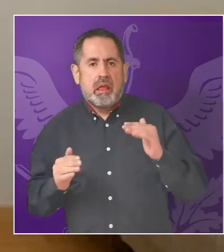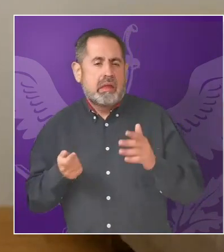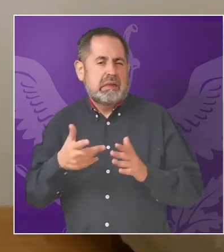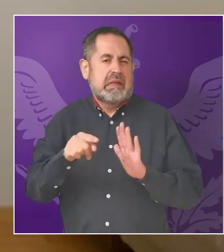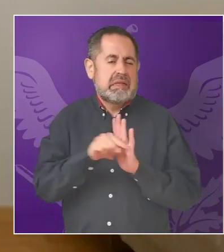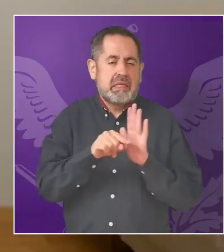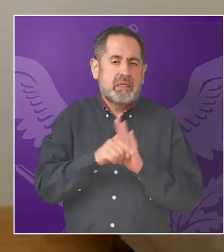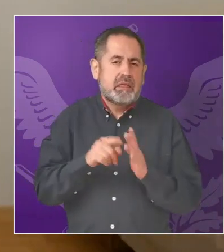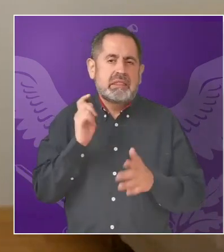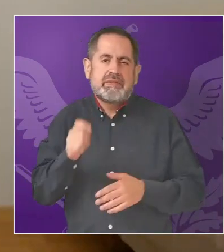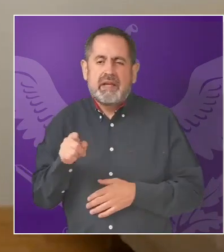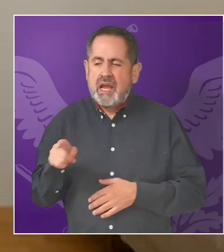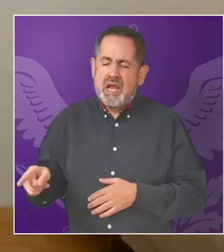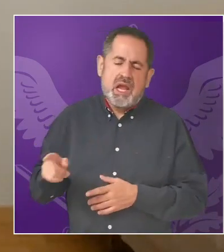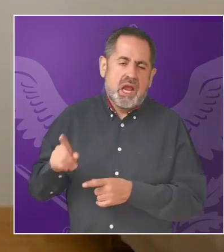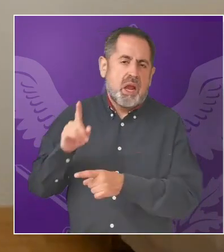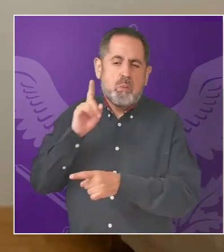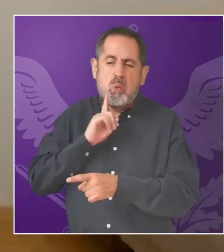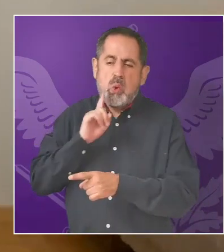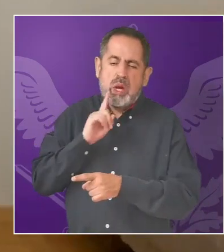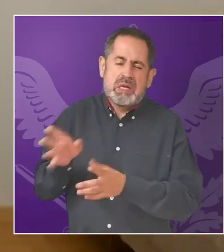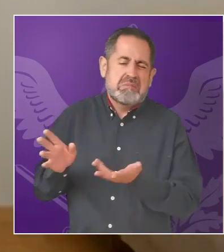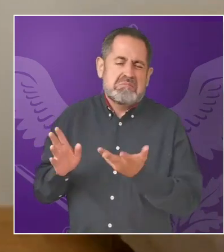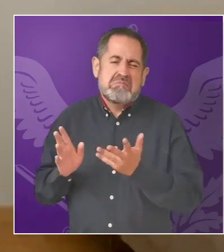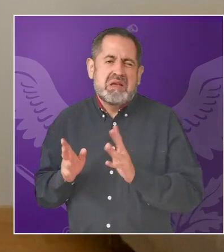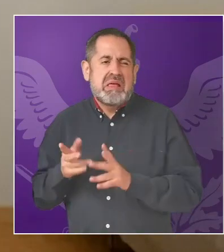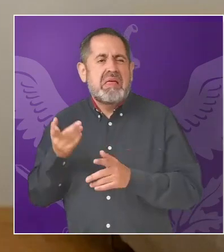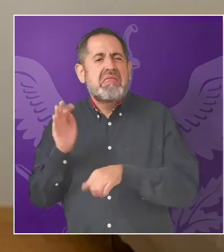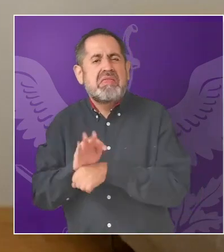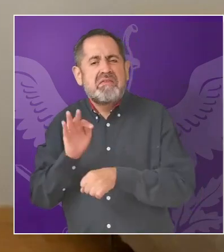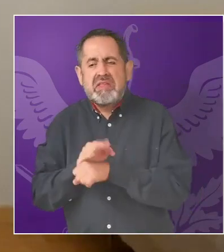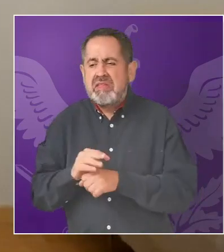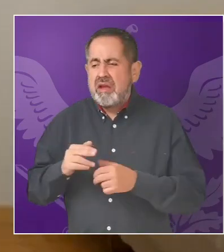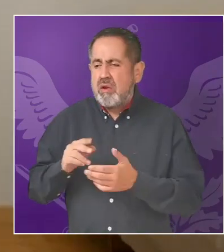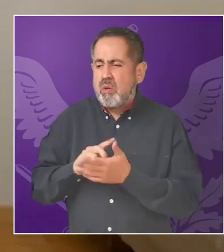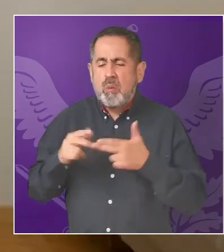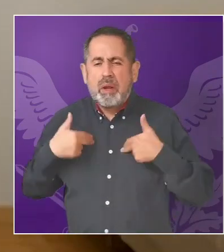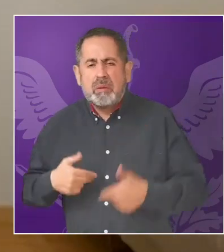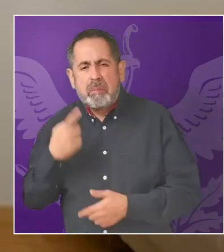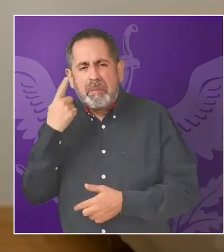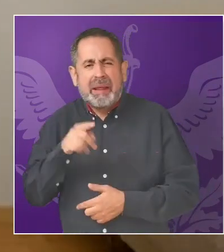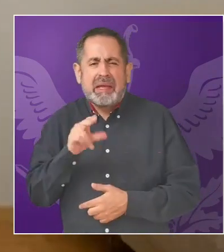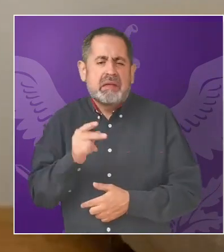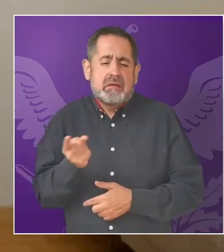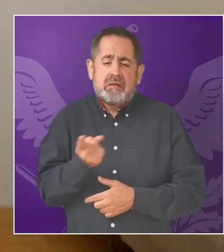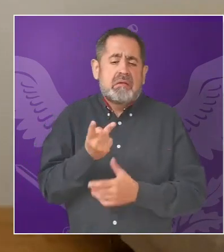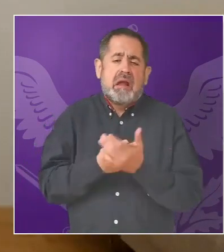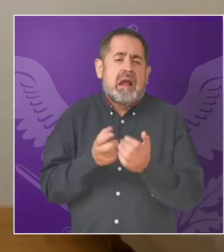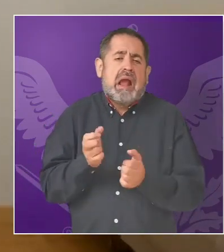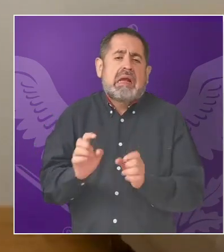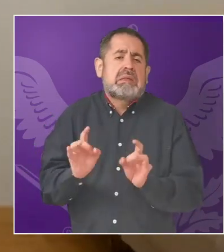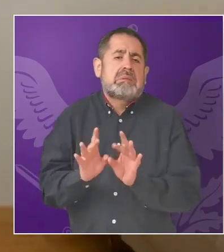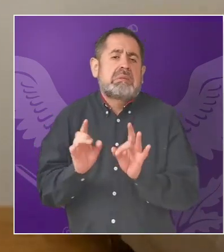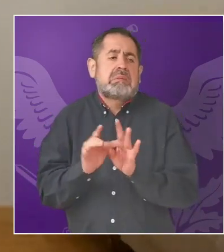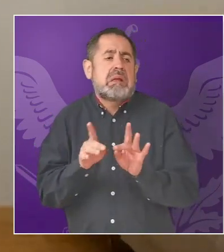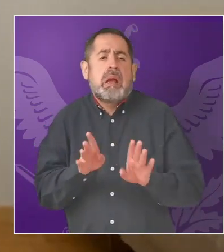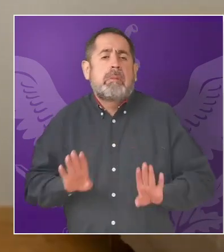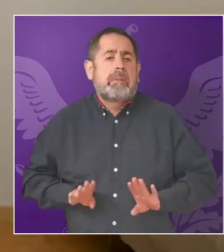de género para desacreditar la labor de defensa de derechos humanos como una